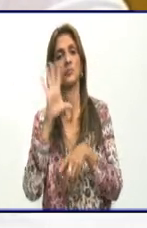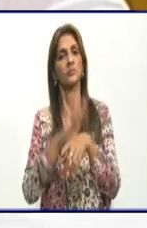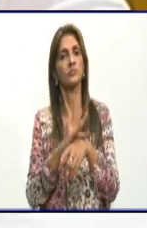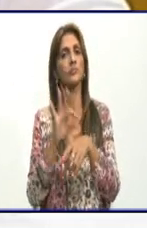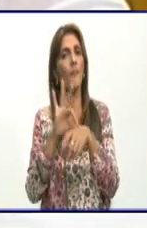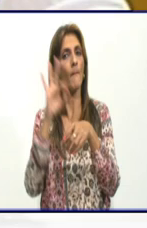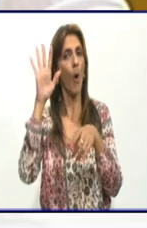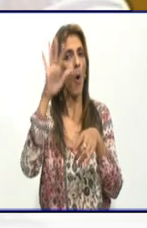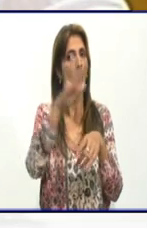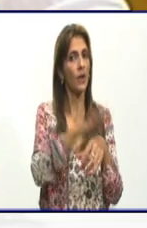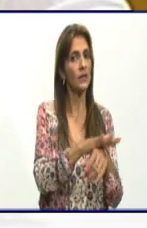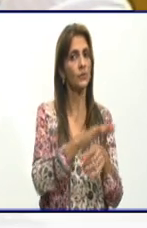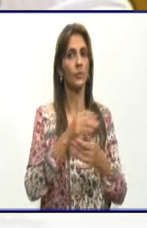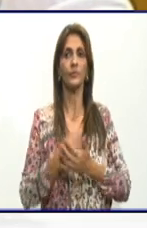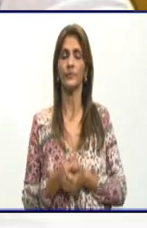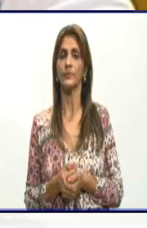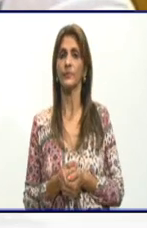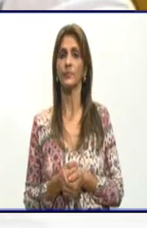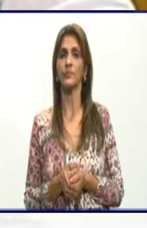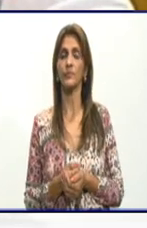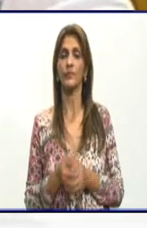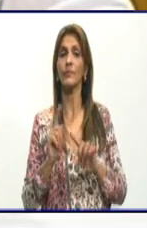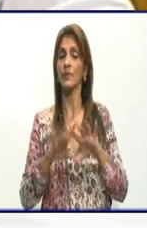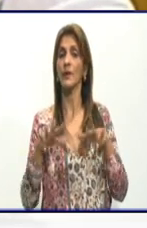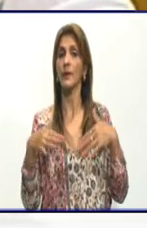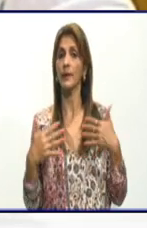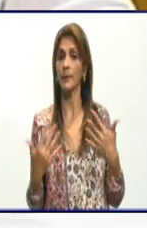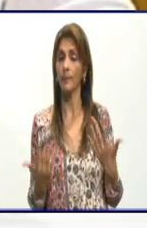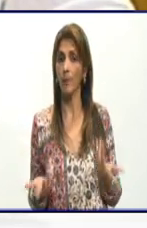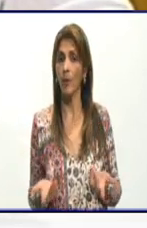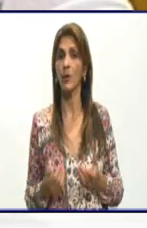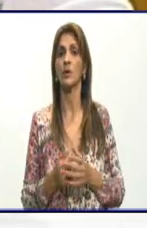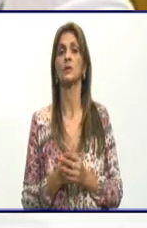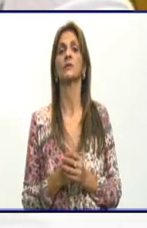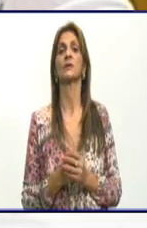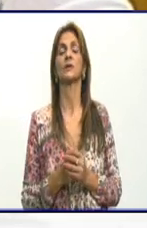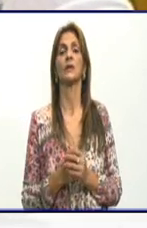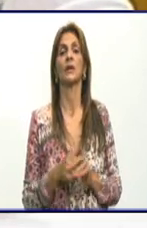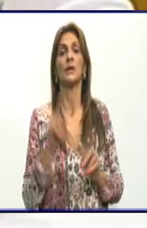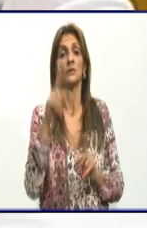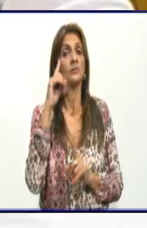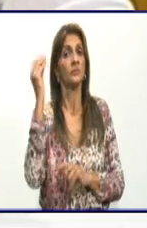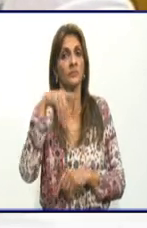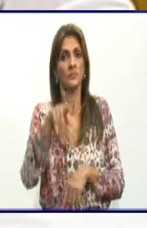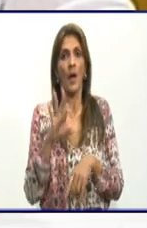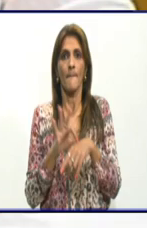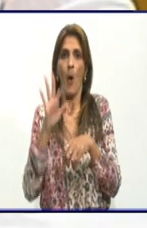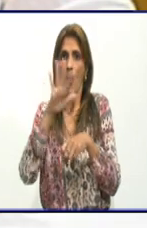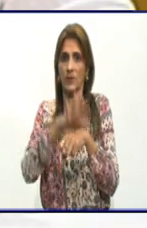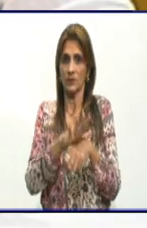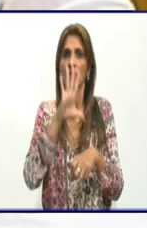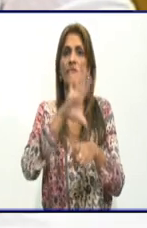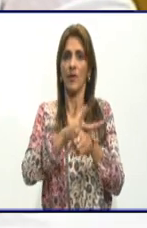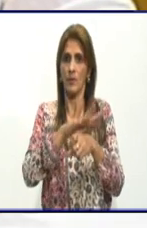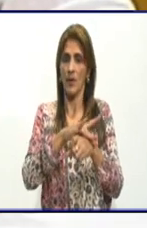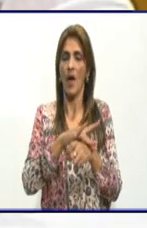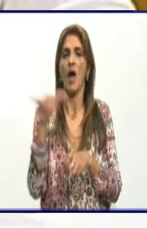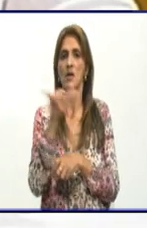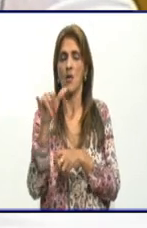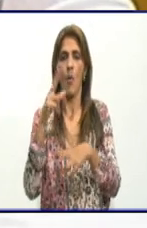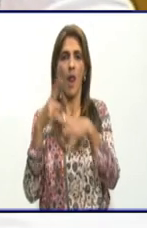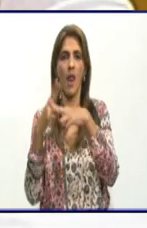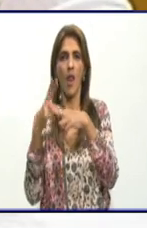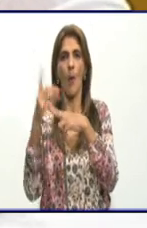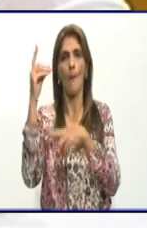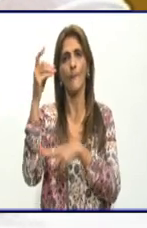que ha sido, pues bueno, responsable de la aparición de la enfermedad de dengue. En nuestro municipio, pues, en